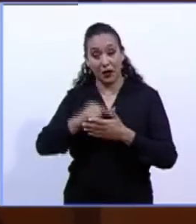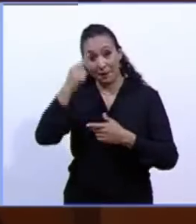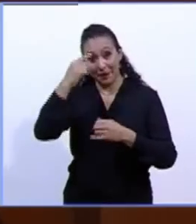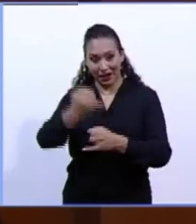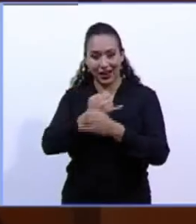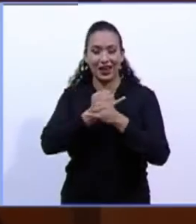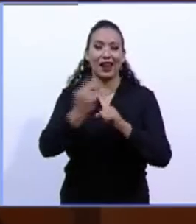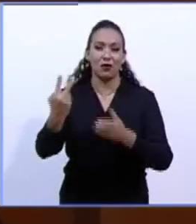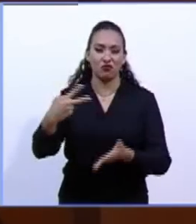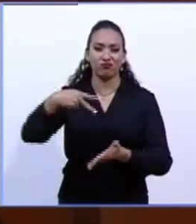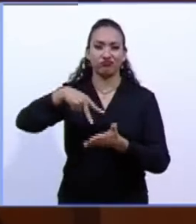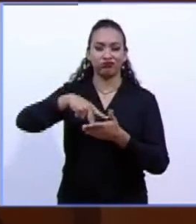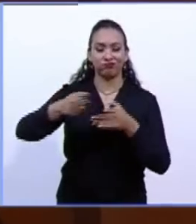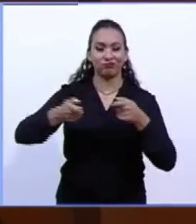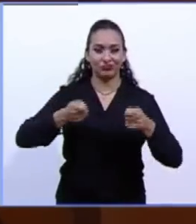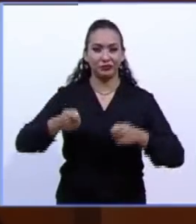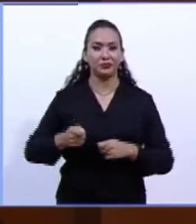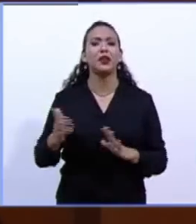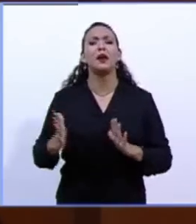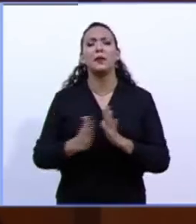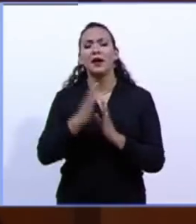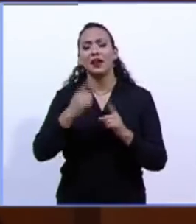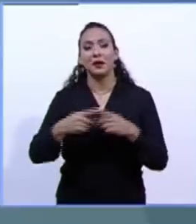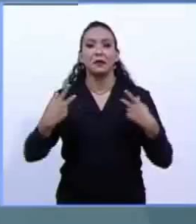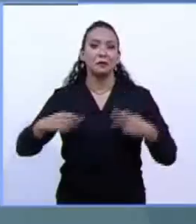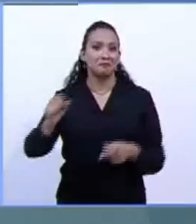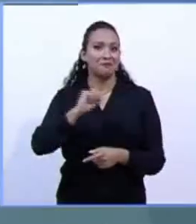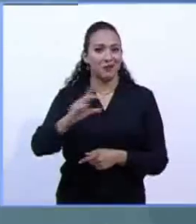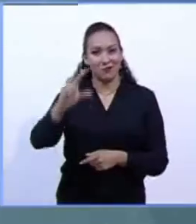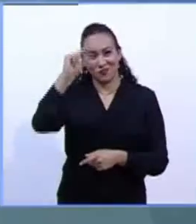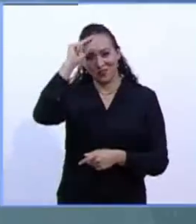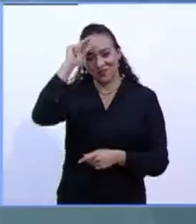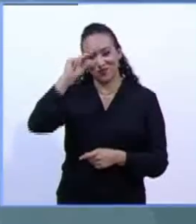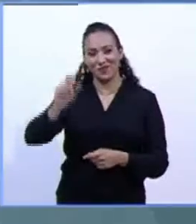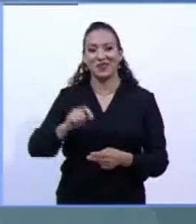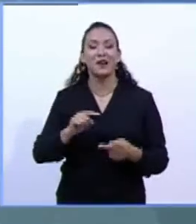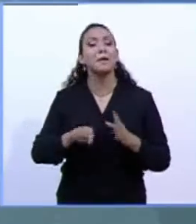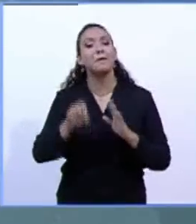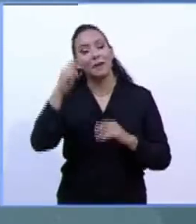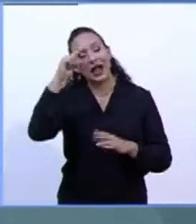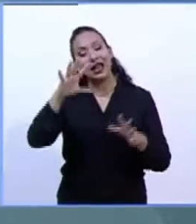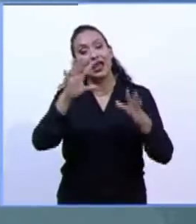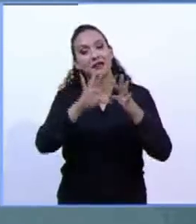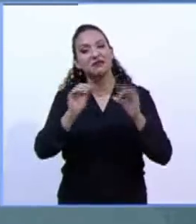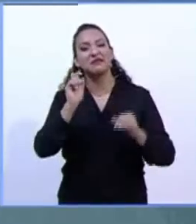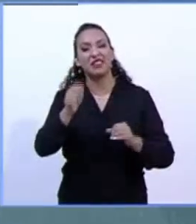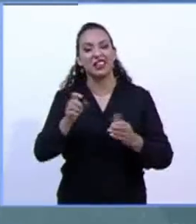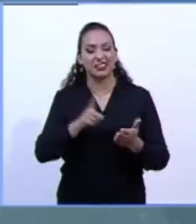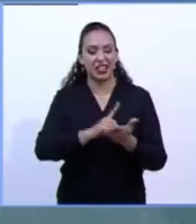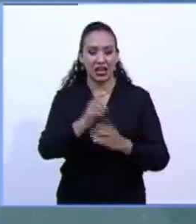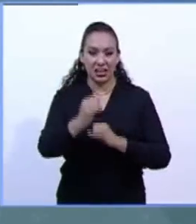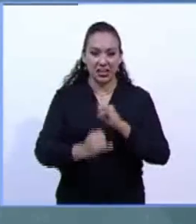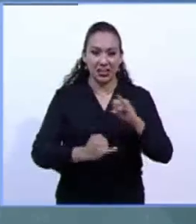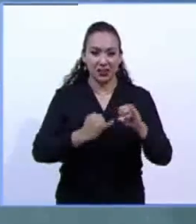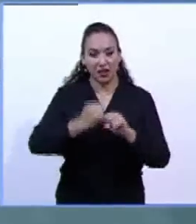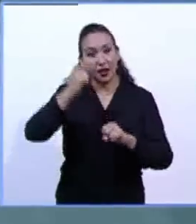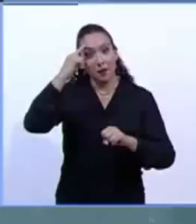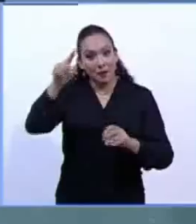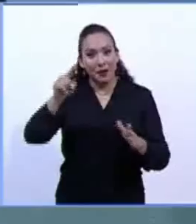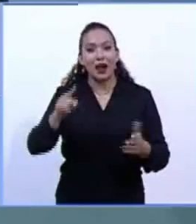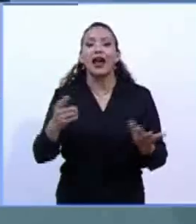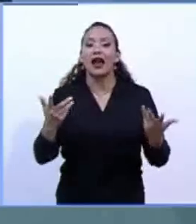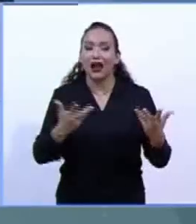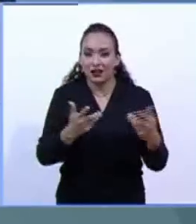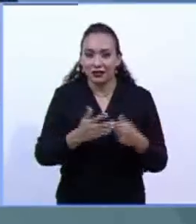el evento. Participarán especialistas de distintas ramas para abordar el derecho internacional sobre la prevención y el combate a